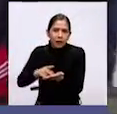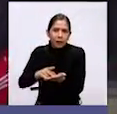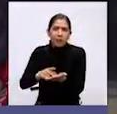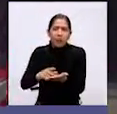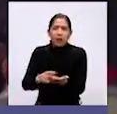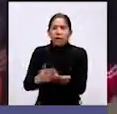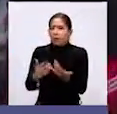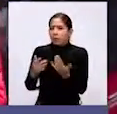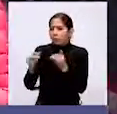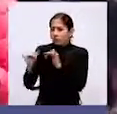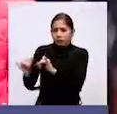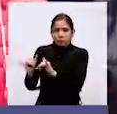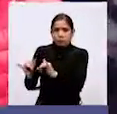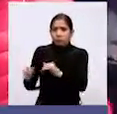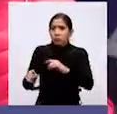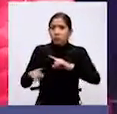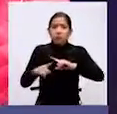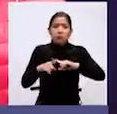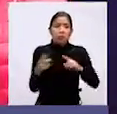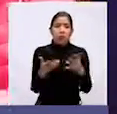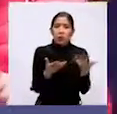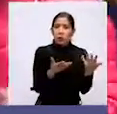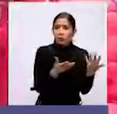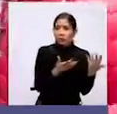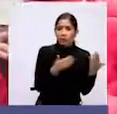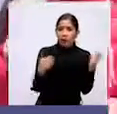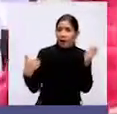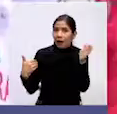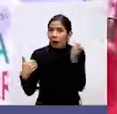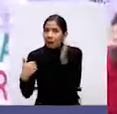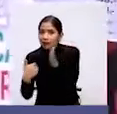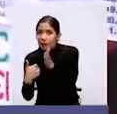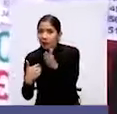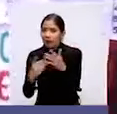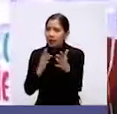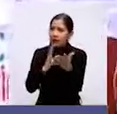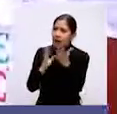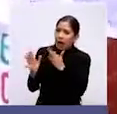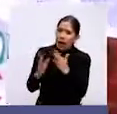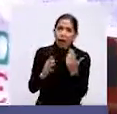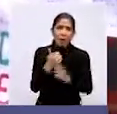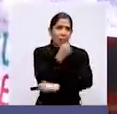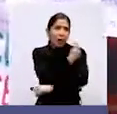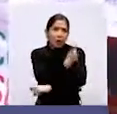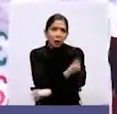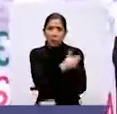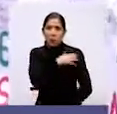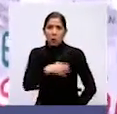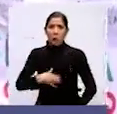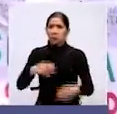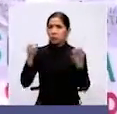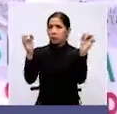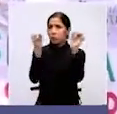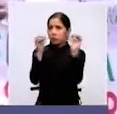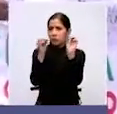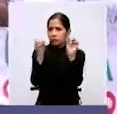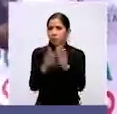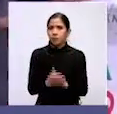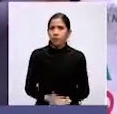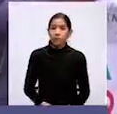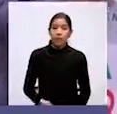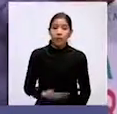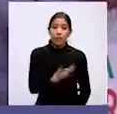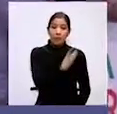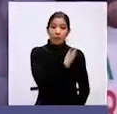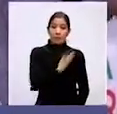Tarija. Aún no han recibido ningún tipo de acercamiento por parte de la primera autoridad del departamento. El presidente de la Asamblea